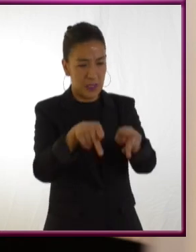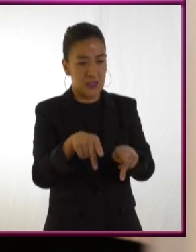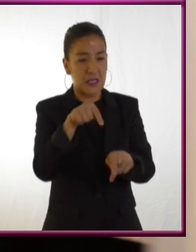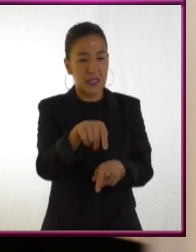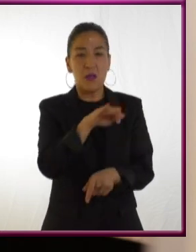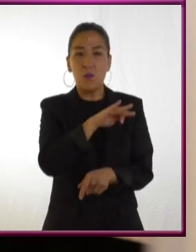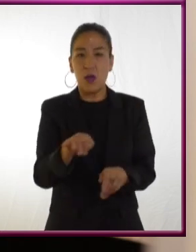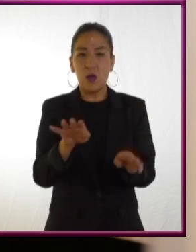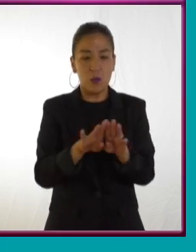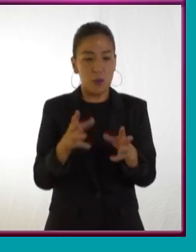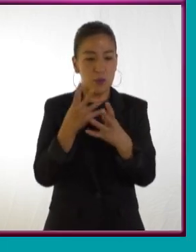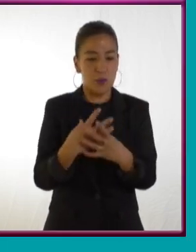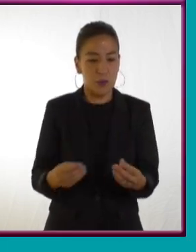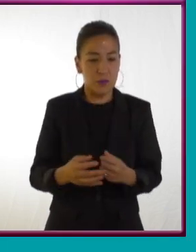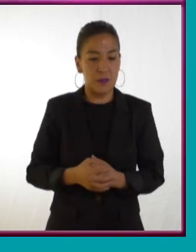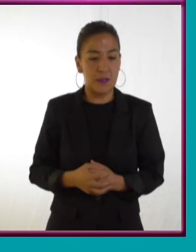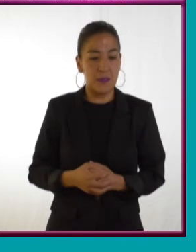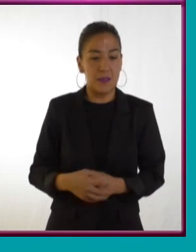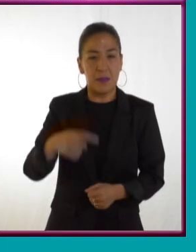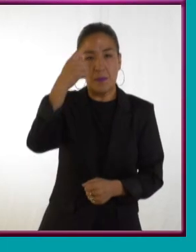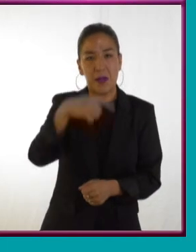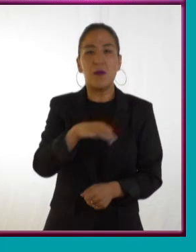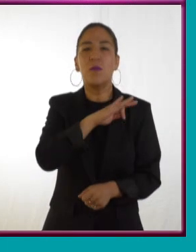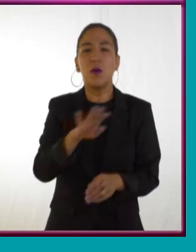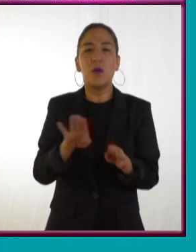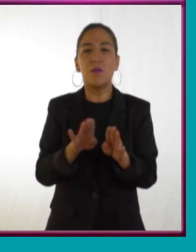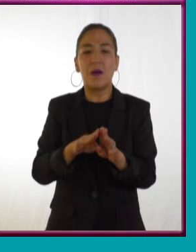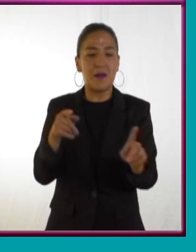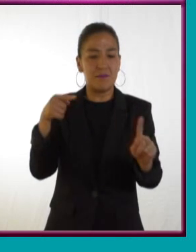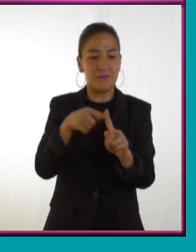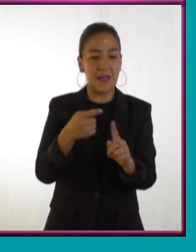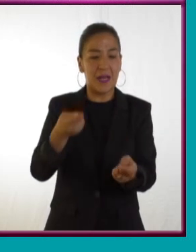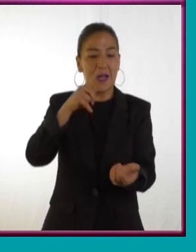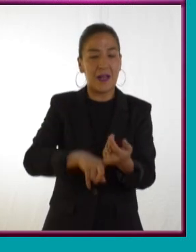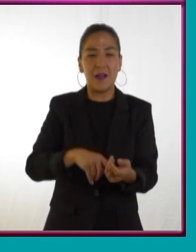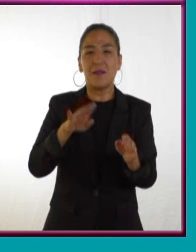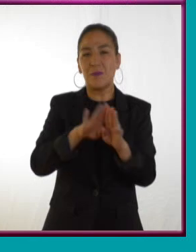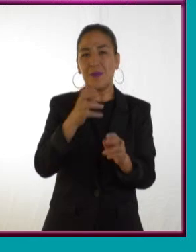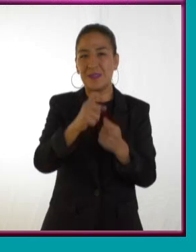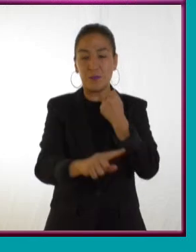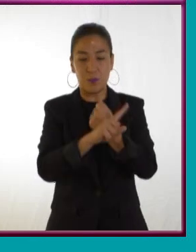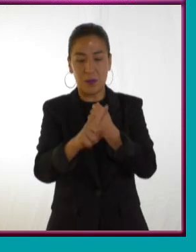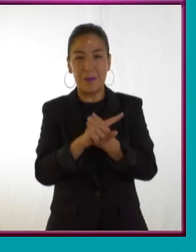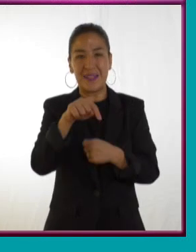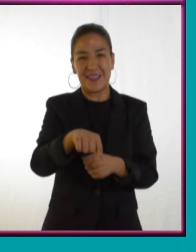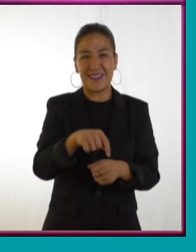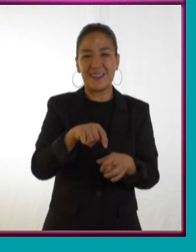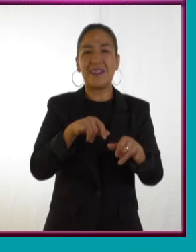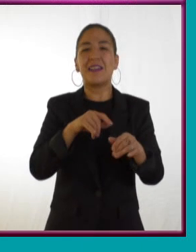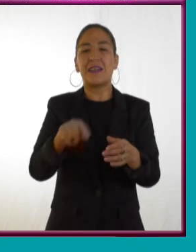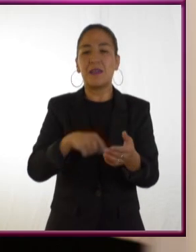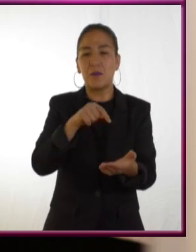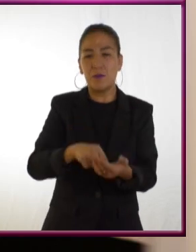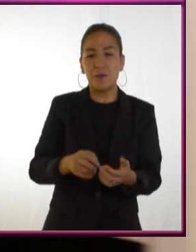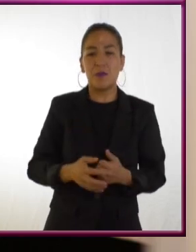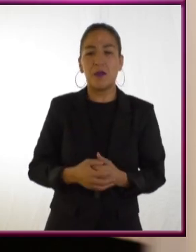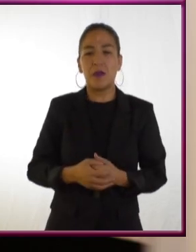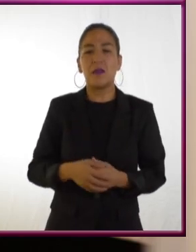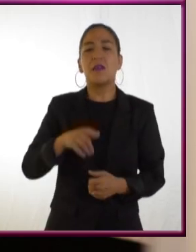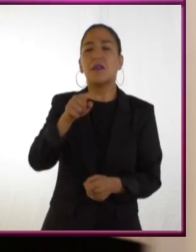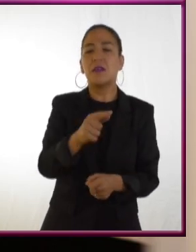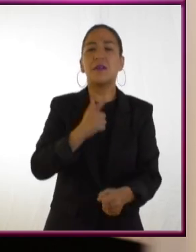Königsberg tenía solución. Para poder determinar si hay una solución en este tipo de problemas de recorrido de gráficas,